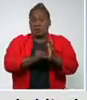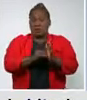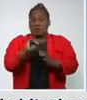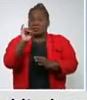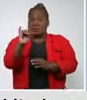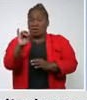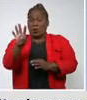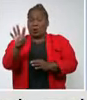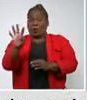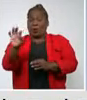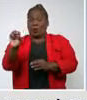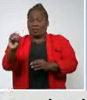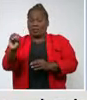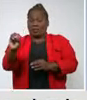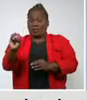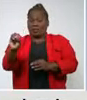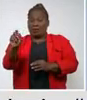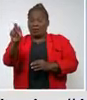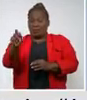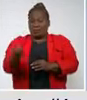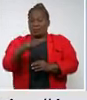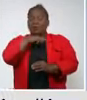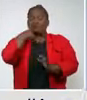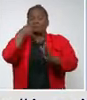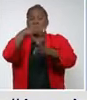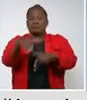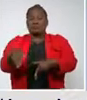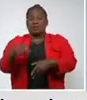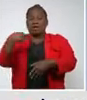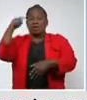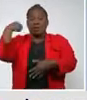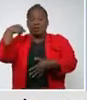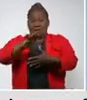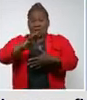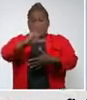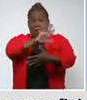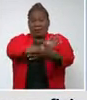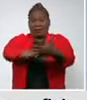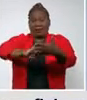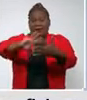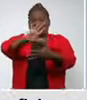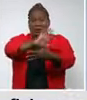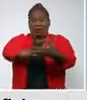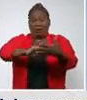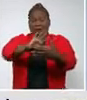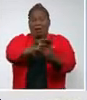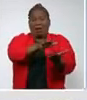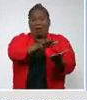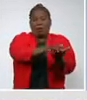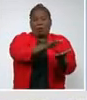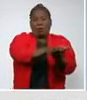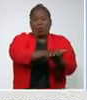2.640 personas que fallecieron ayer en nuestra región, pues el acumulado es de